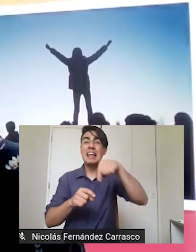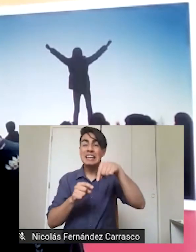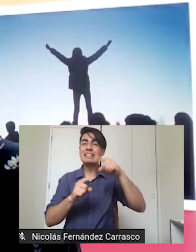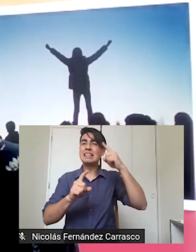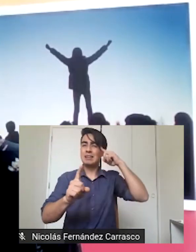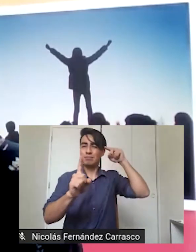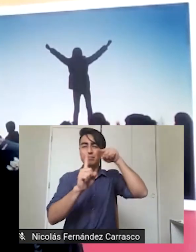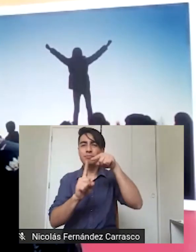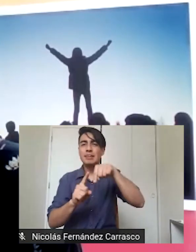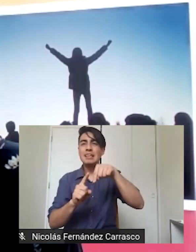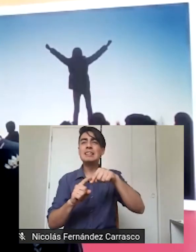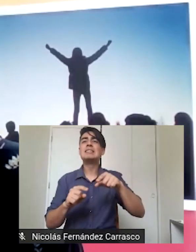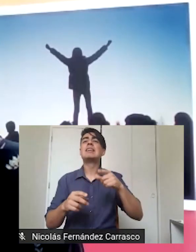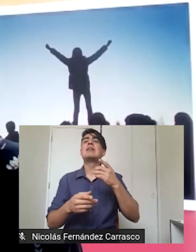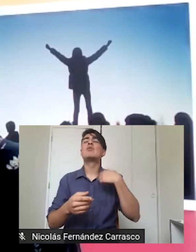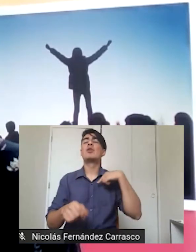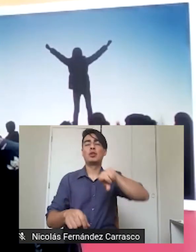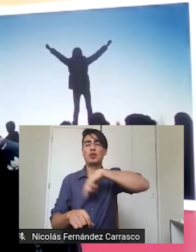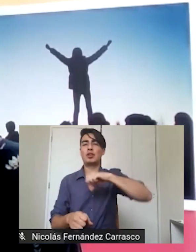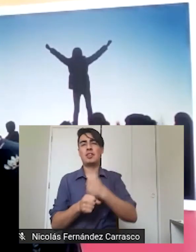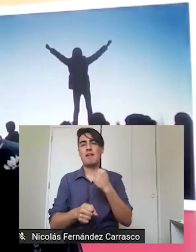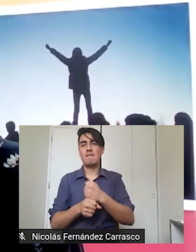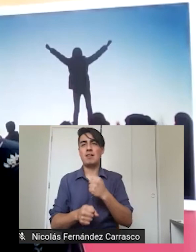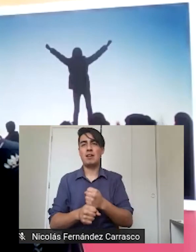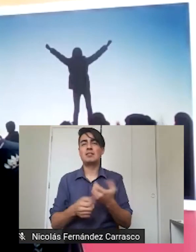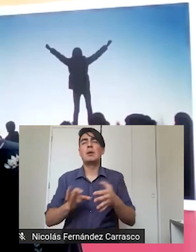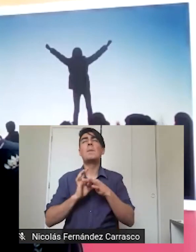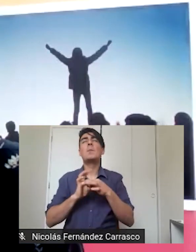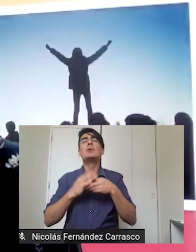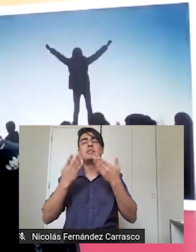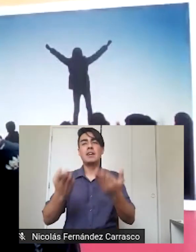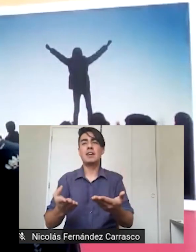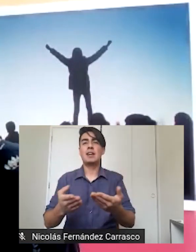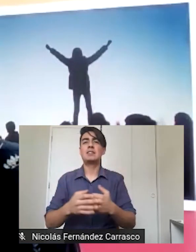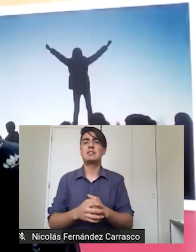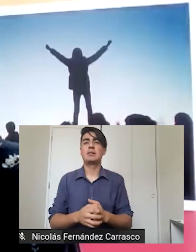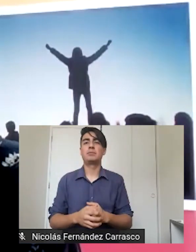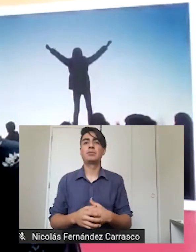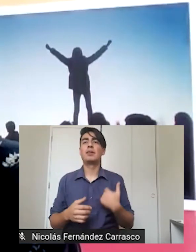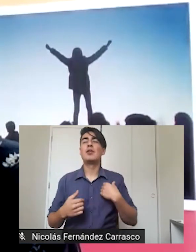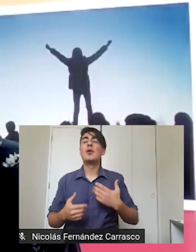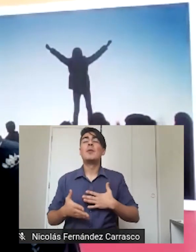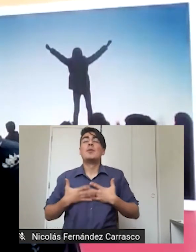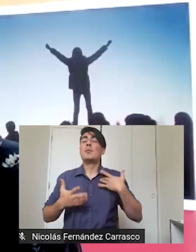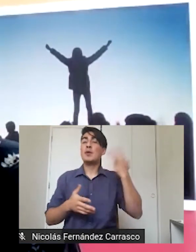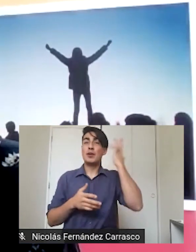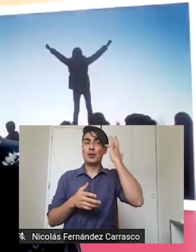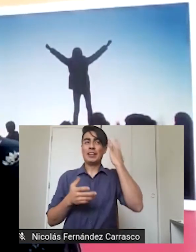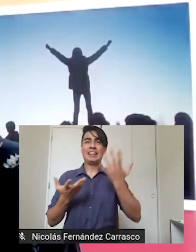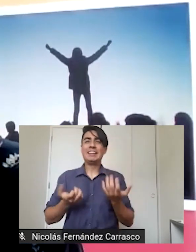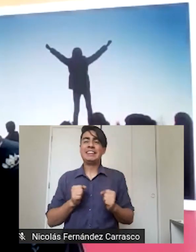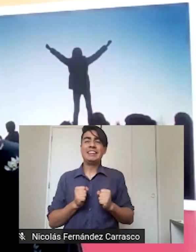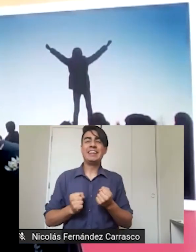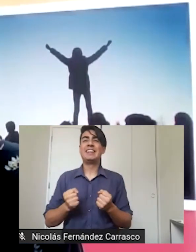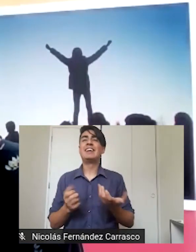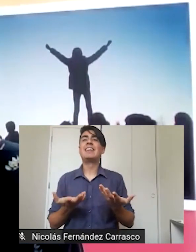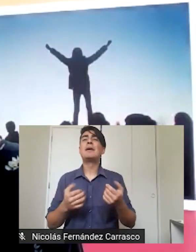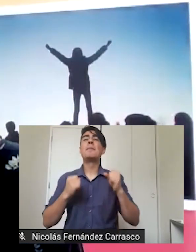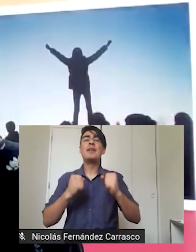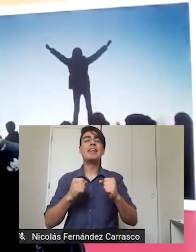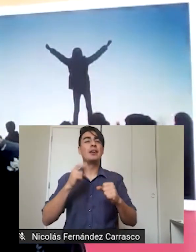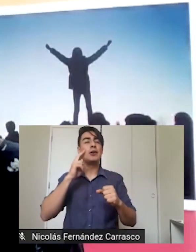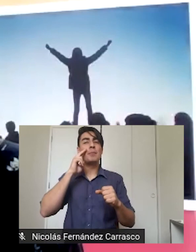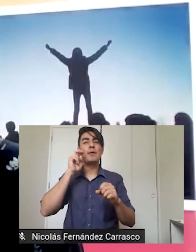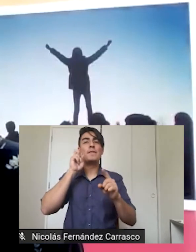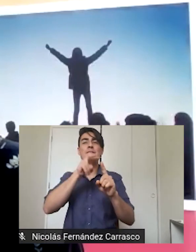Estoy ansiosa de ver cuáles son las partes que pueden encontrar que puedan ser transferibles o algo